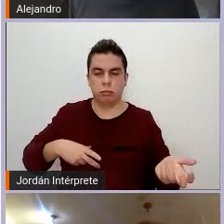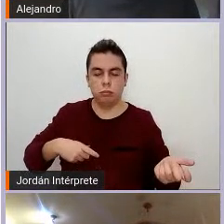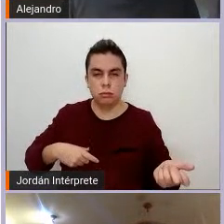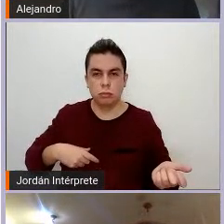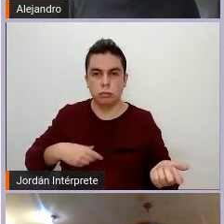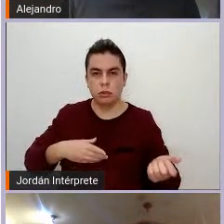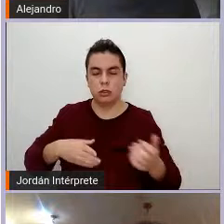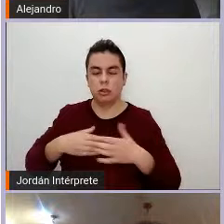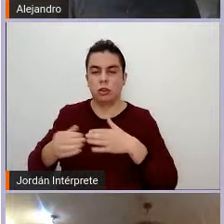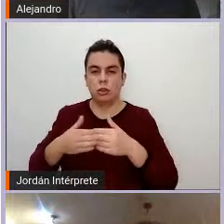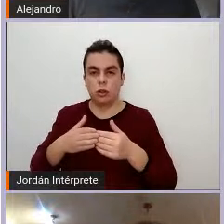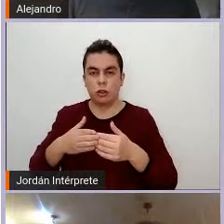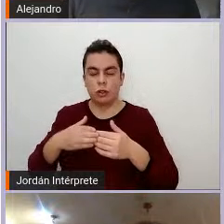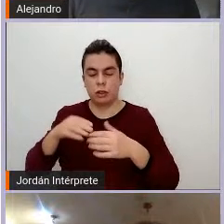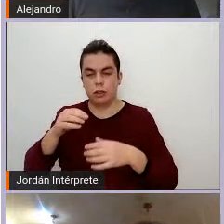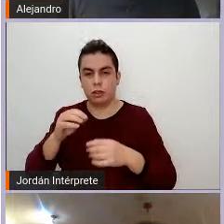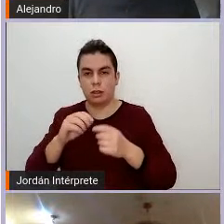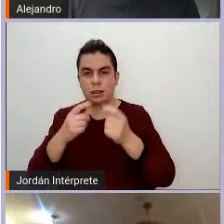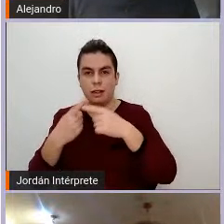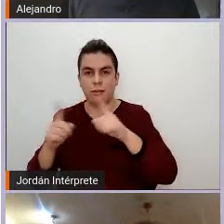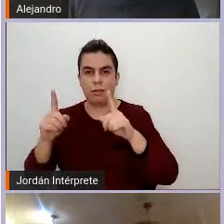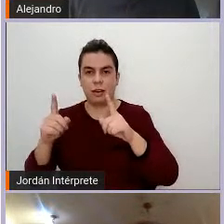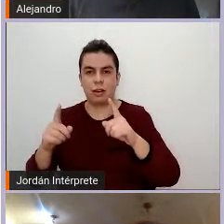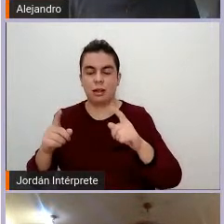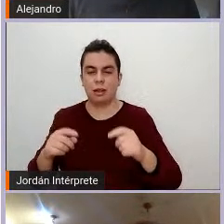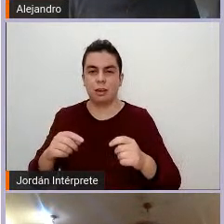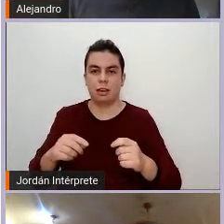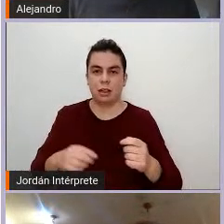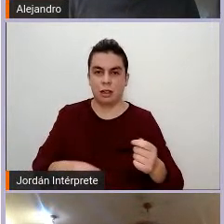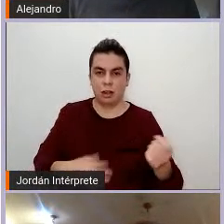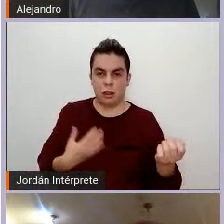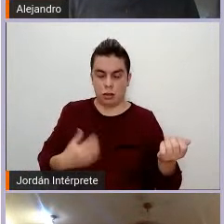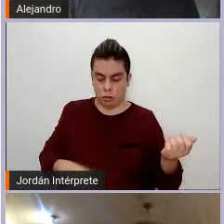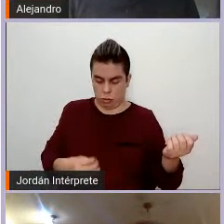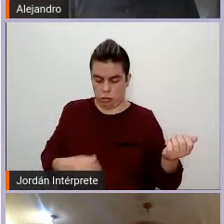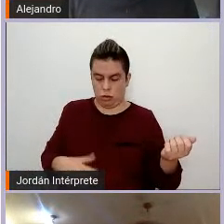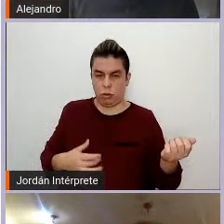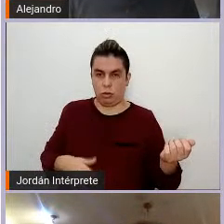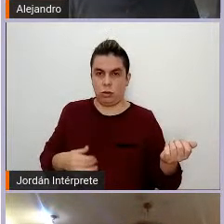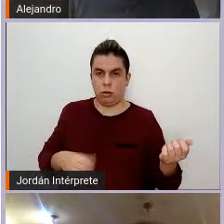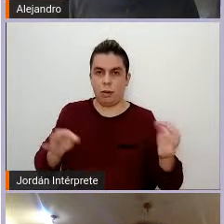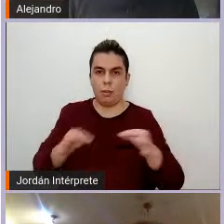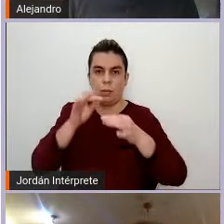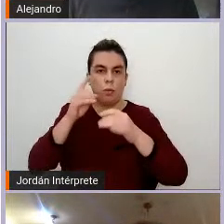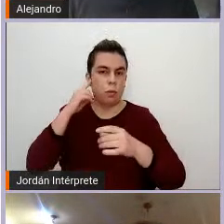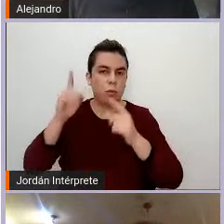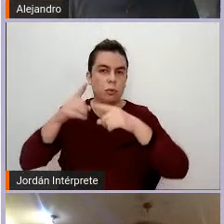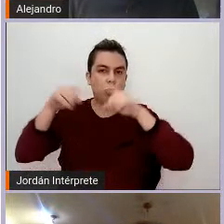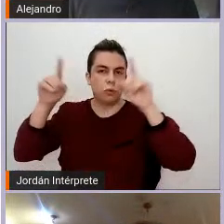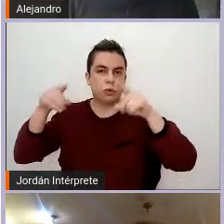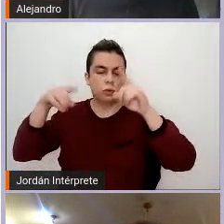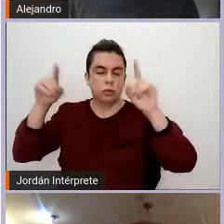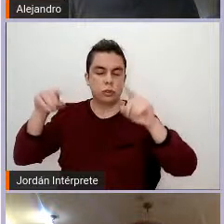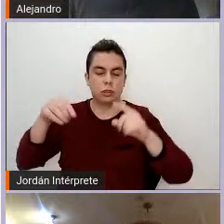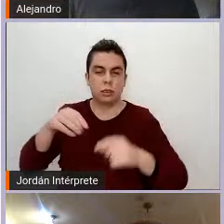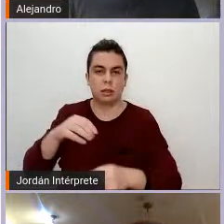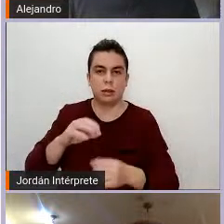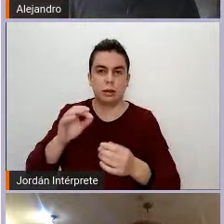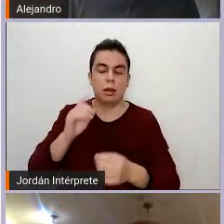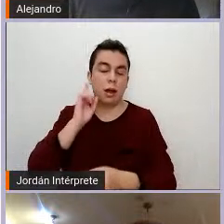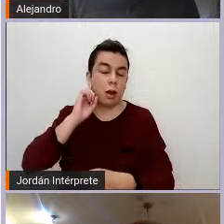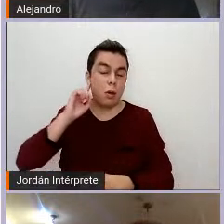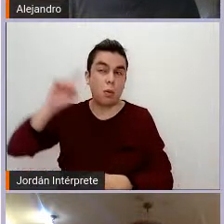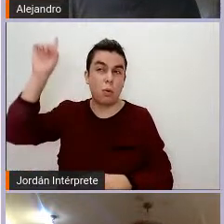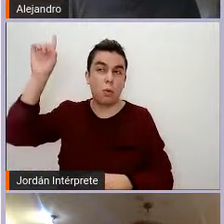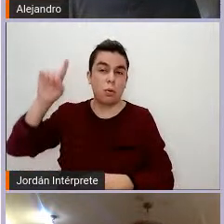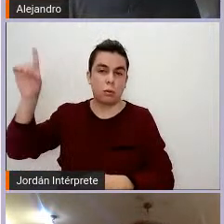sección, contradiciendo la posición tradicional o más común de las melodías dentro de los registros superiores o más agudos, que